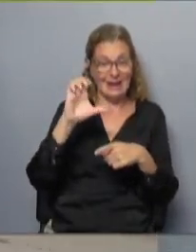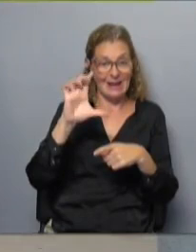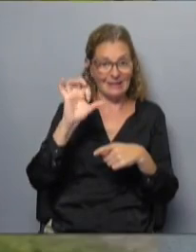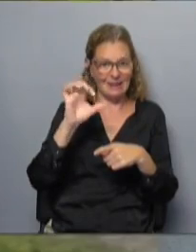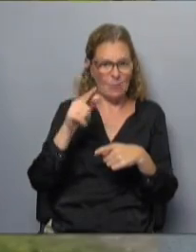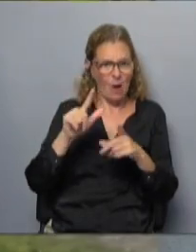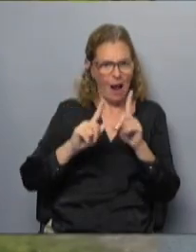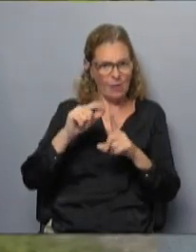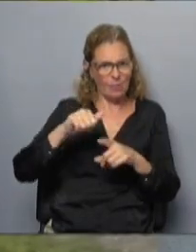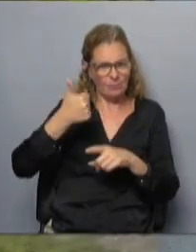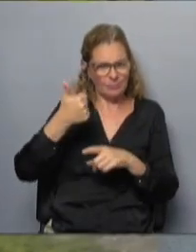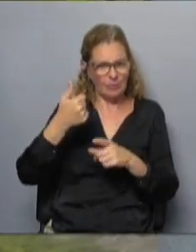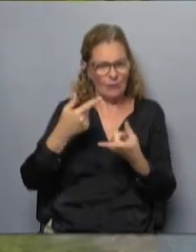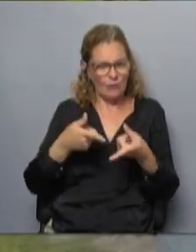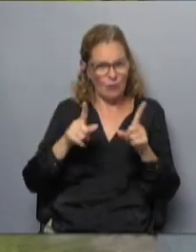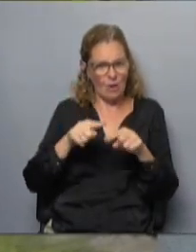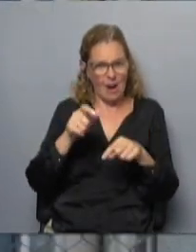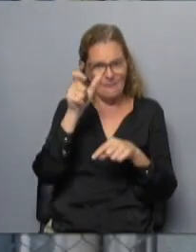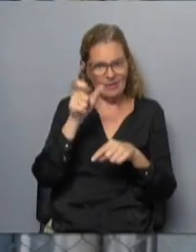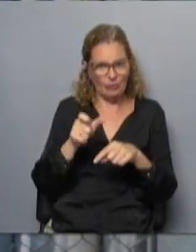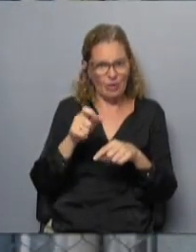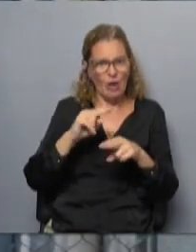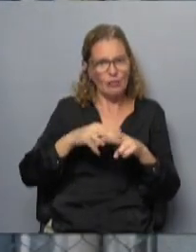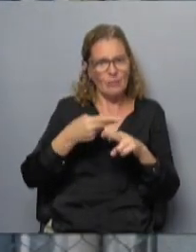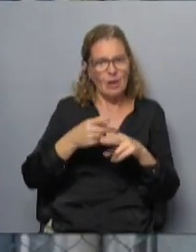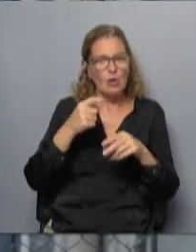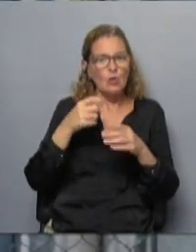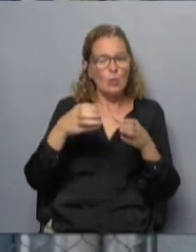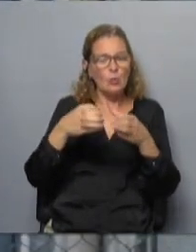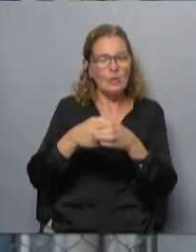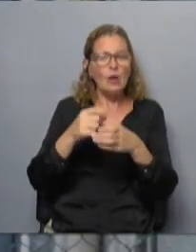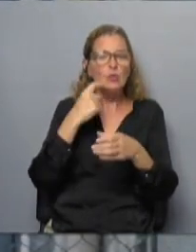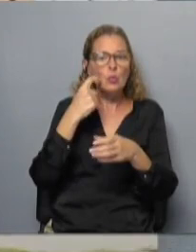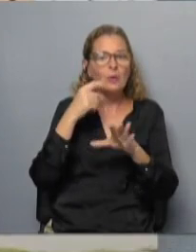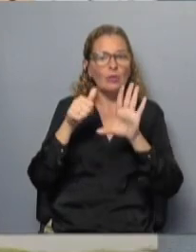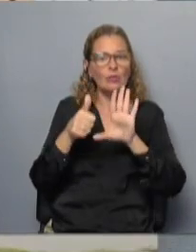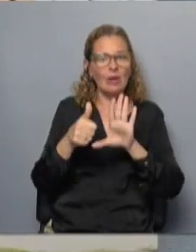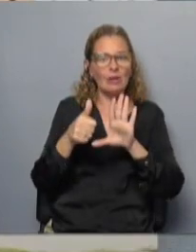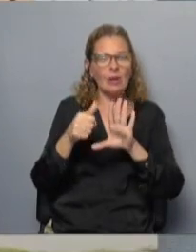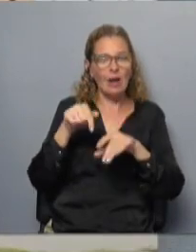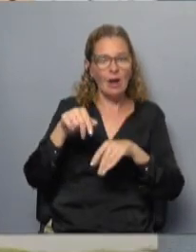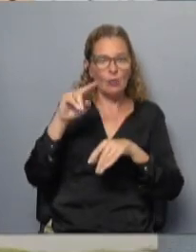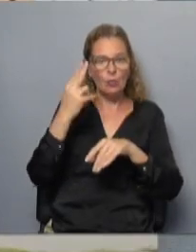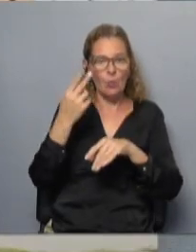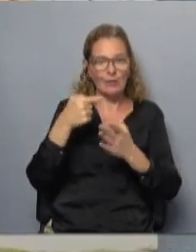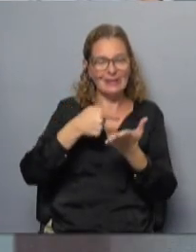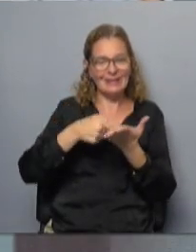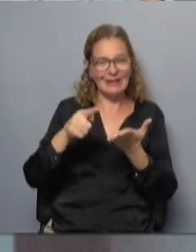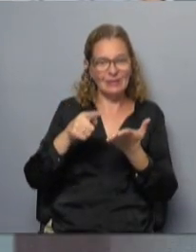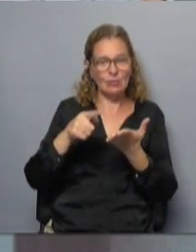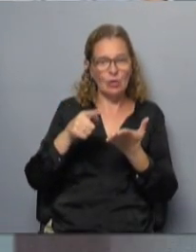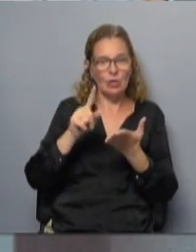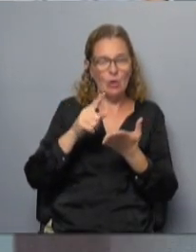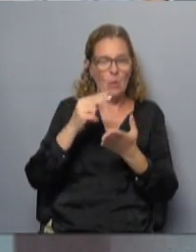modelo exitoso en materia de rehabilitación de personas la unidad 6 fue considerado una cárcel modelo en uruguay se trata de un centro en el que no se